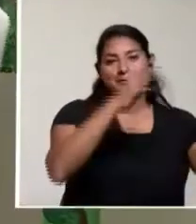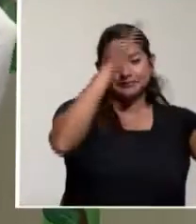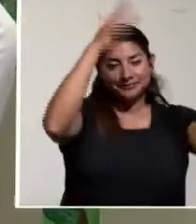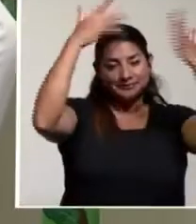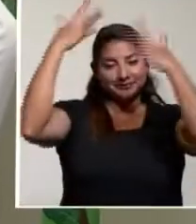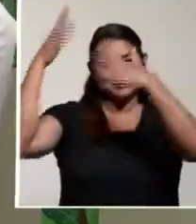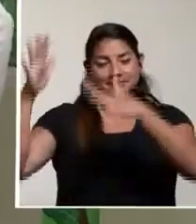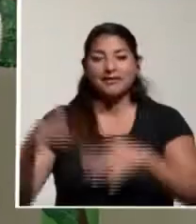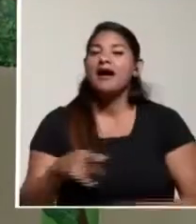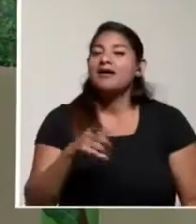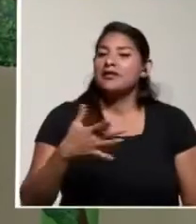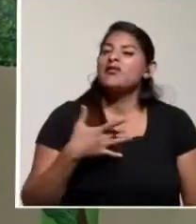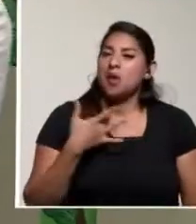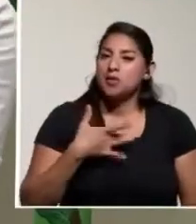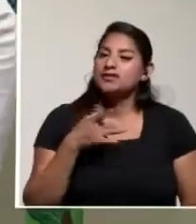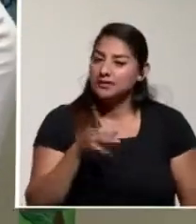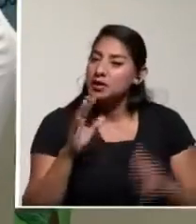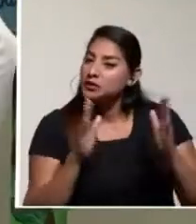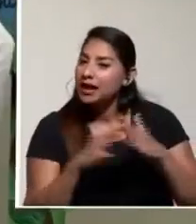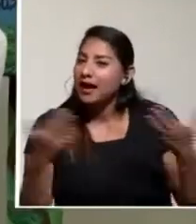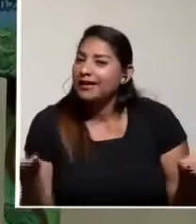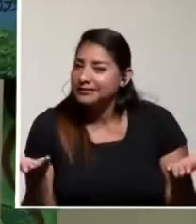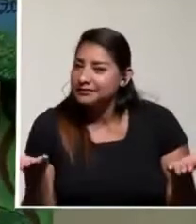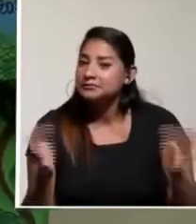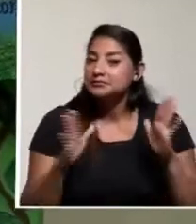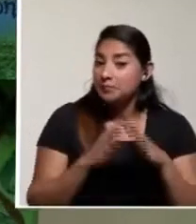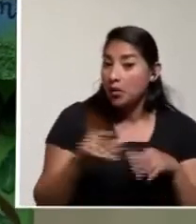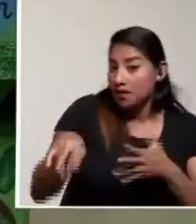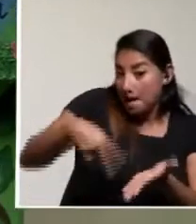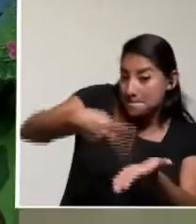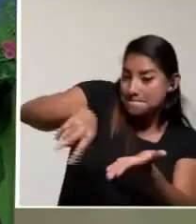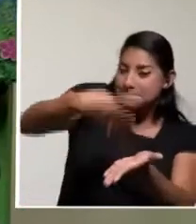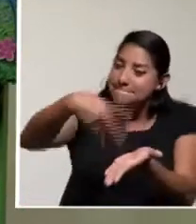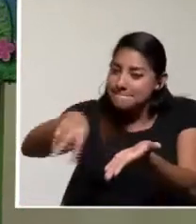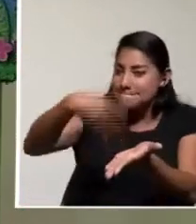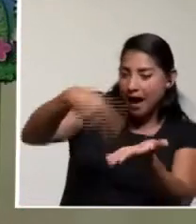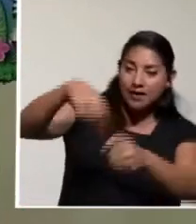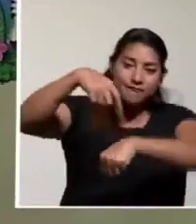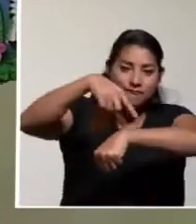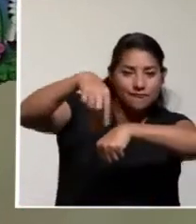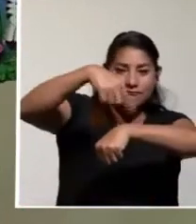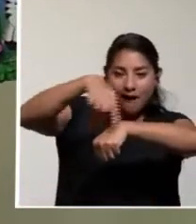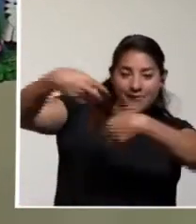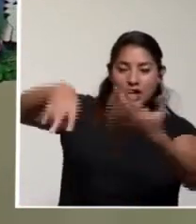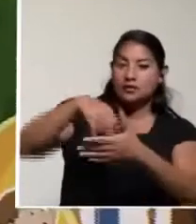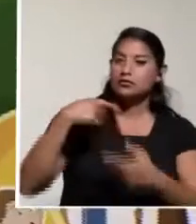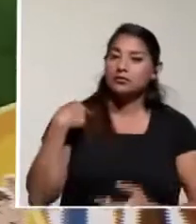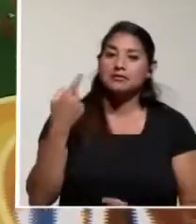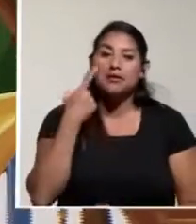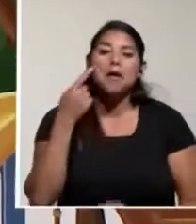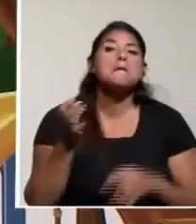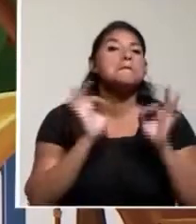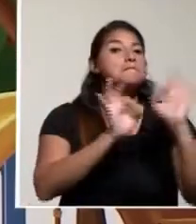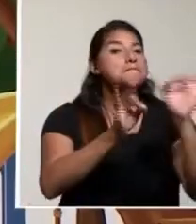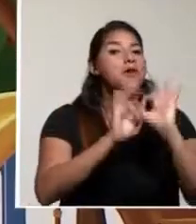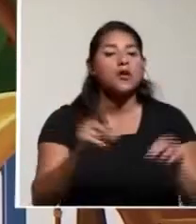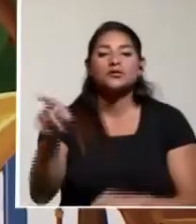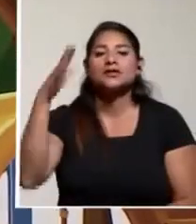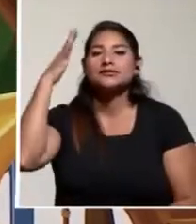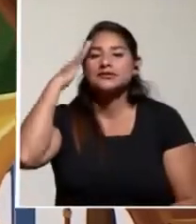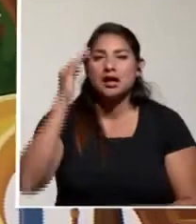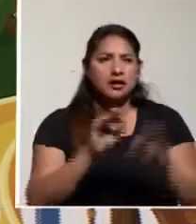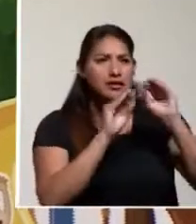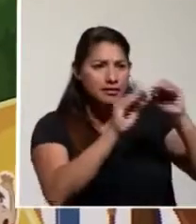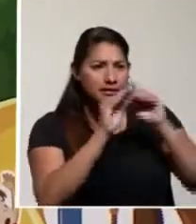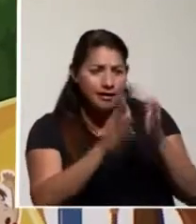¿Qué tal? ¿Qué tal que les fue en la casa a bailando el rock del reloj? Ah, yo espero que muy bien, claro que sí. Ustedes tuvieron ya una gran